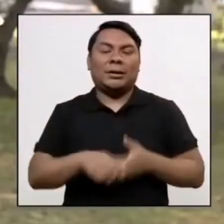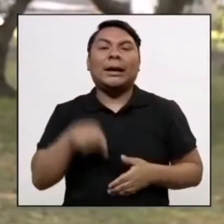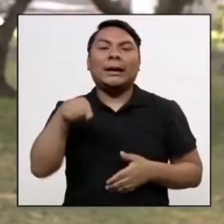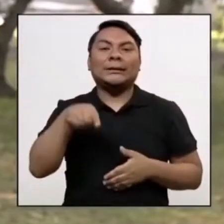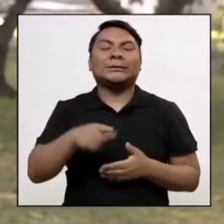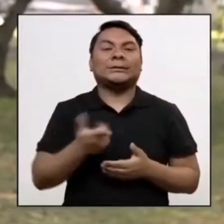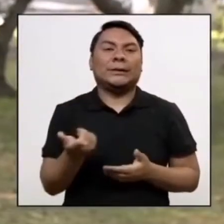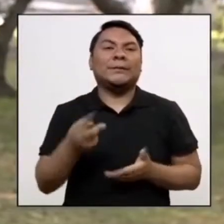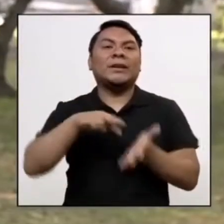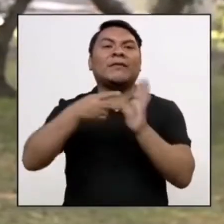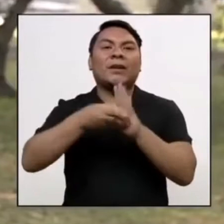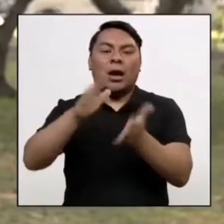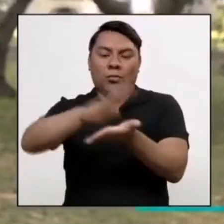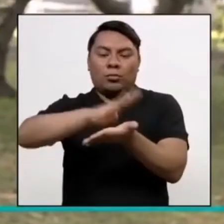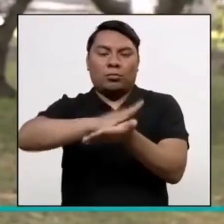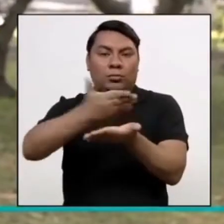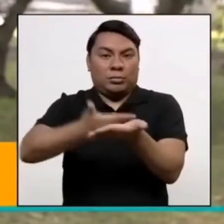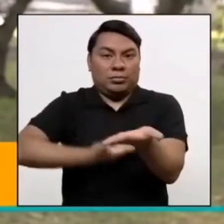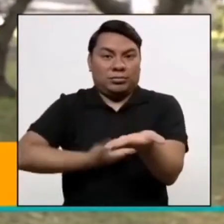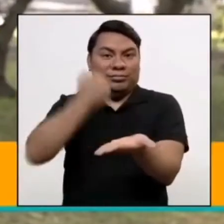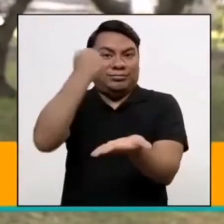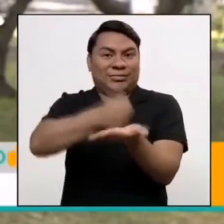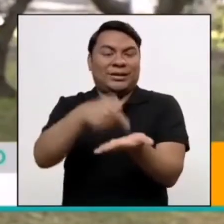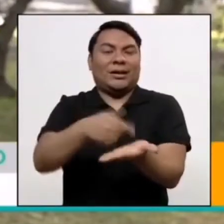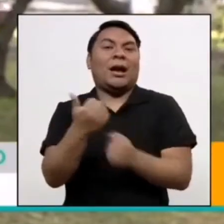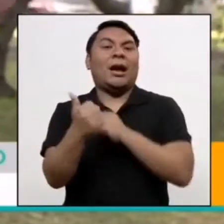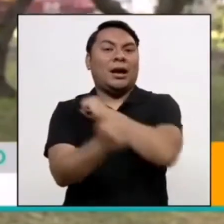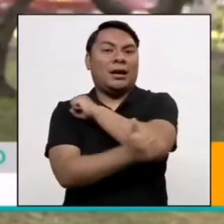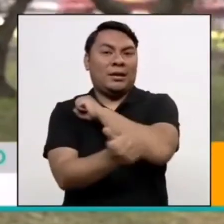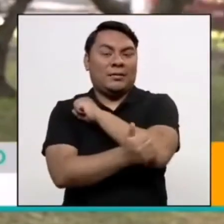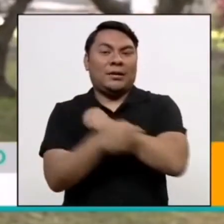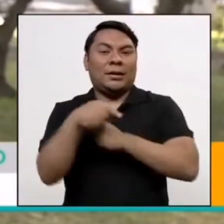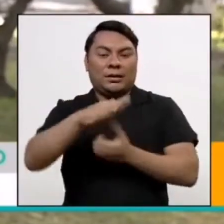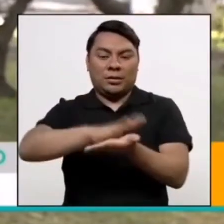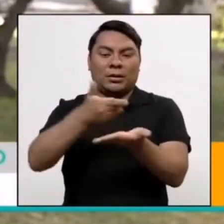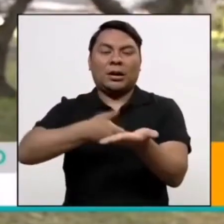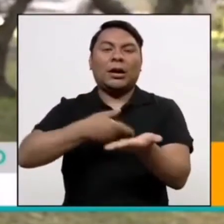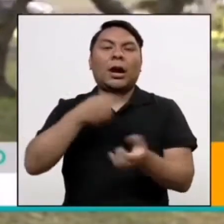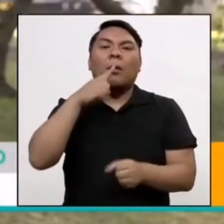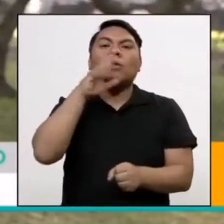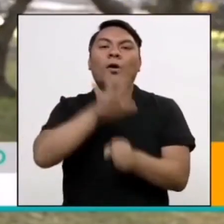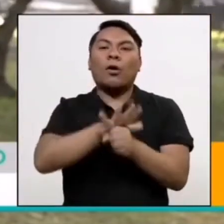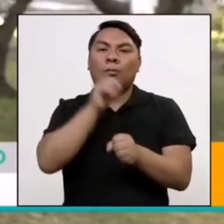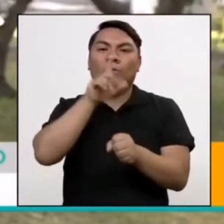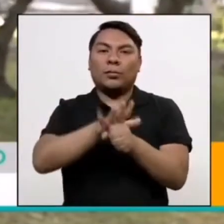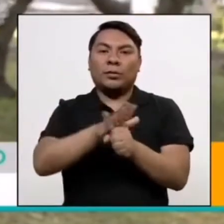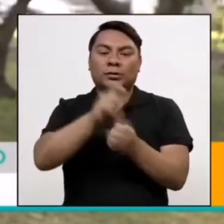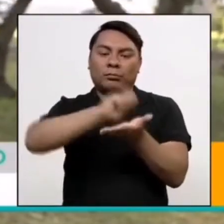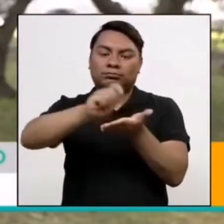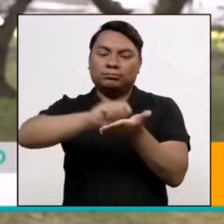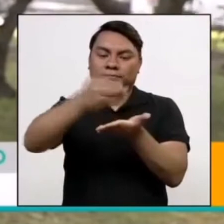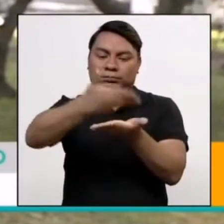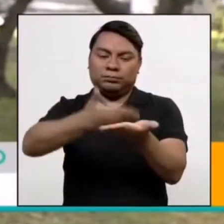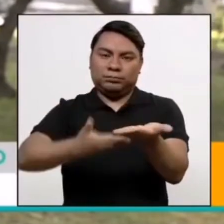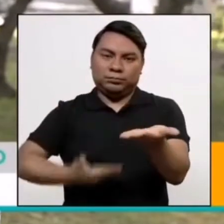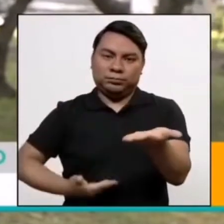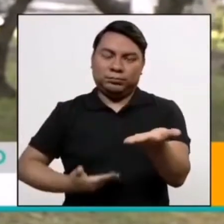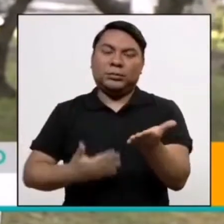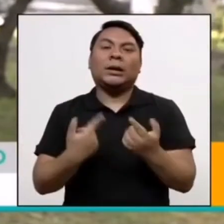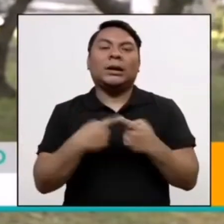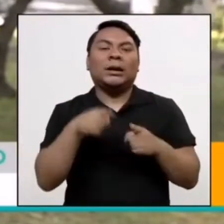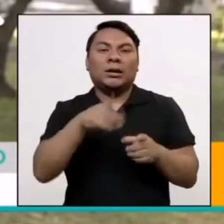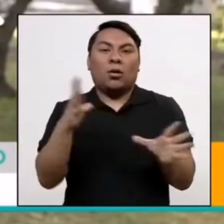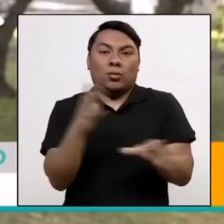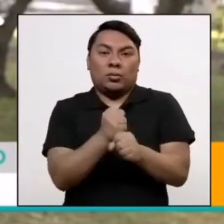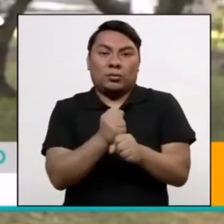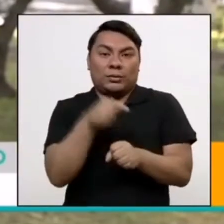documento académico por esencia, pero también es un documento que genera compromisos y que contiene más o menos, en